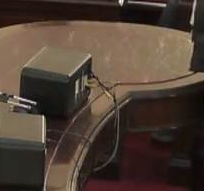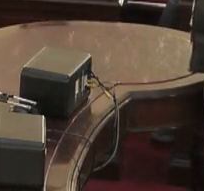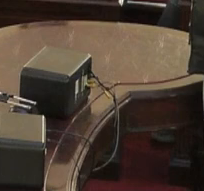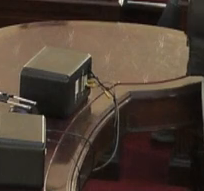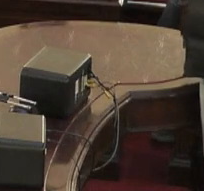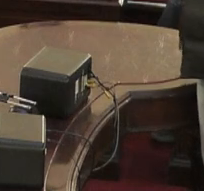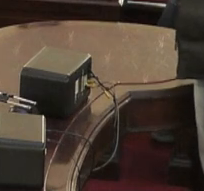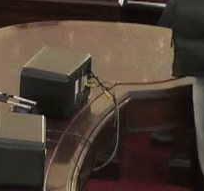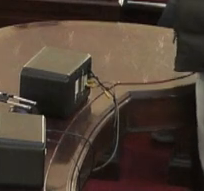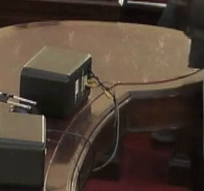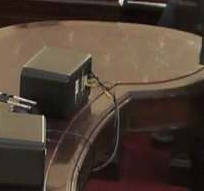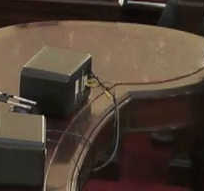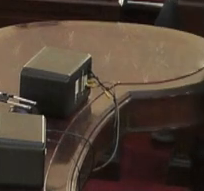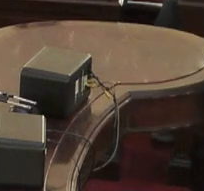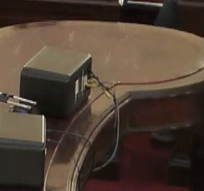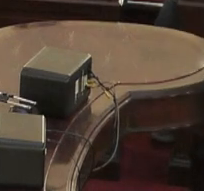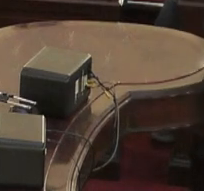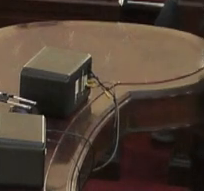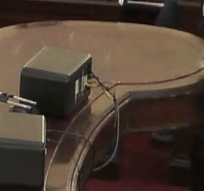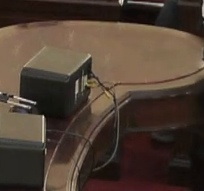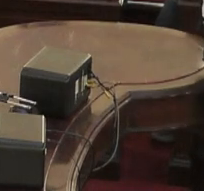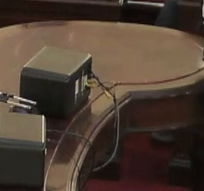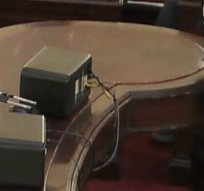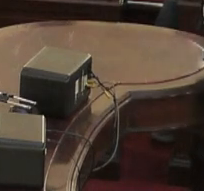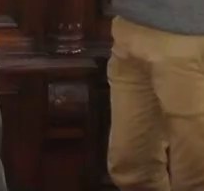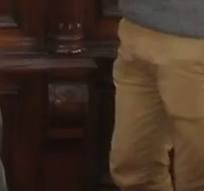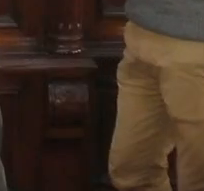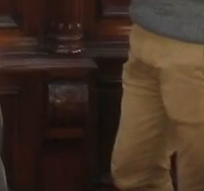Profesora Catalina Chocrón.